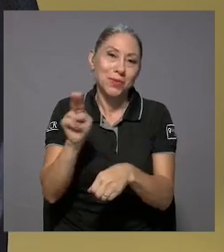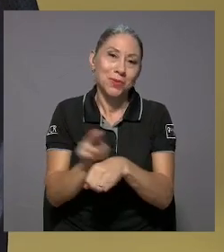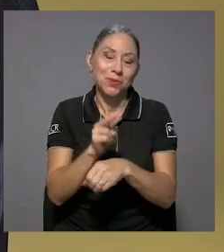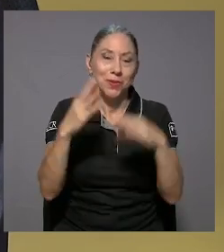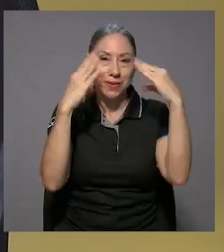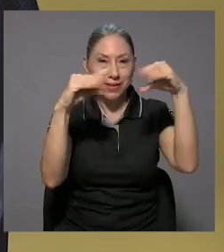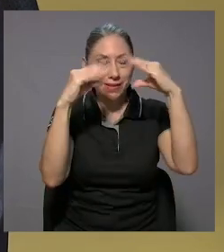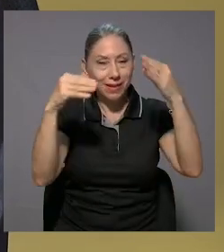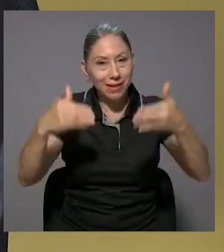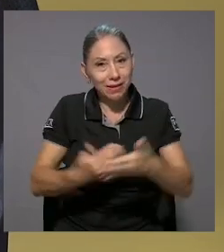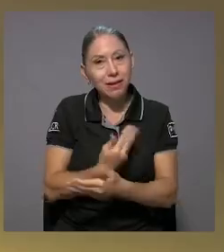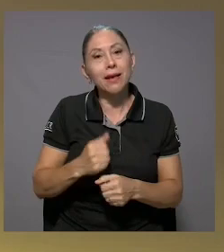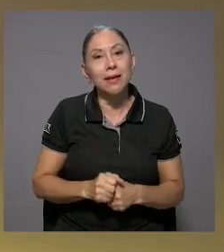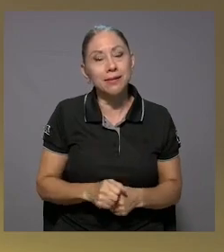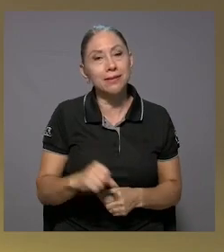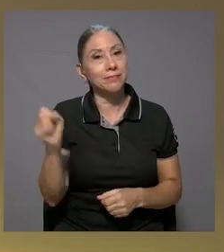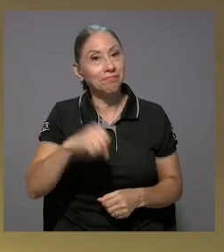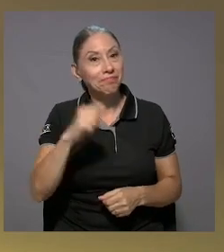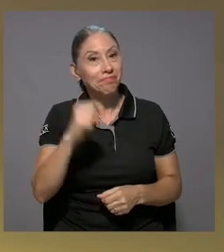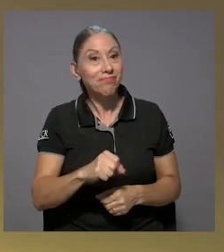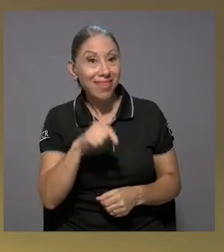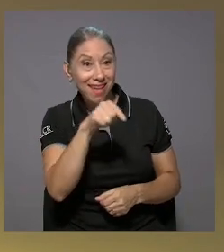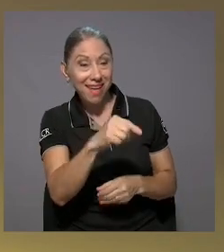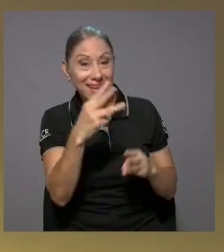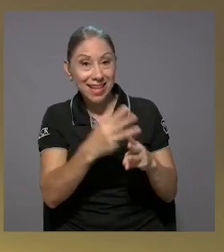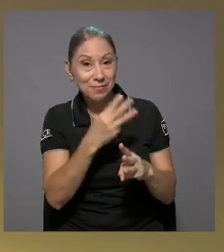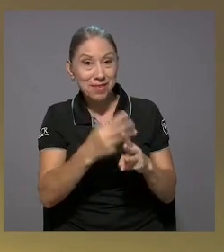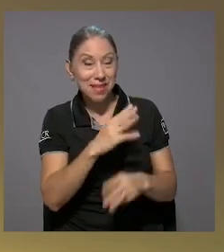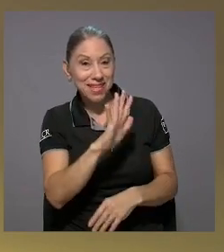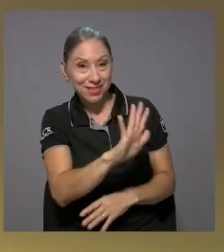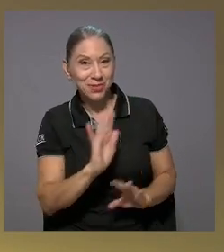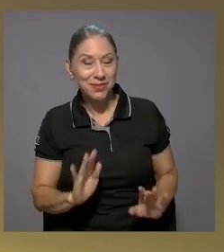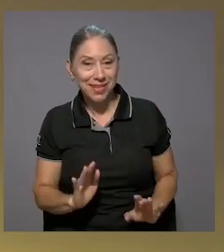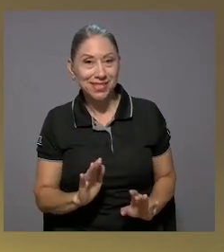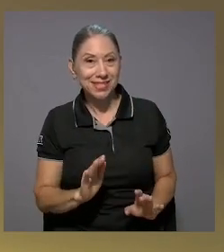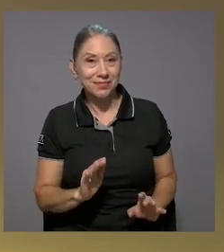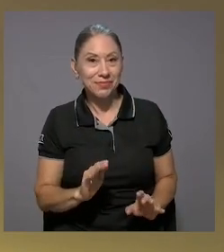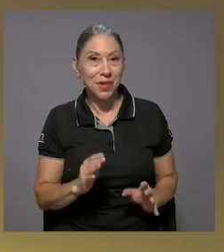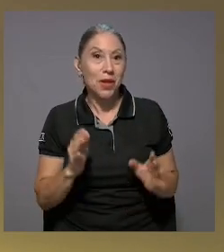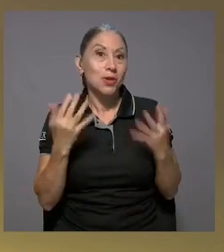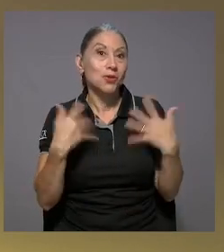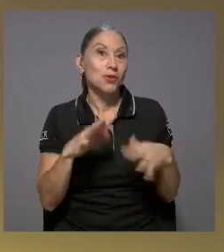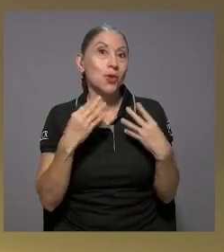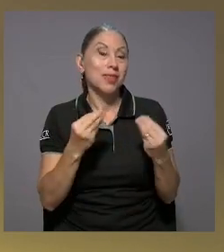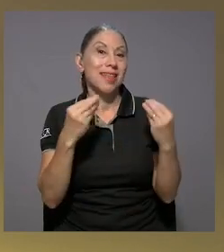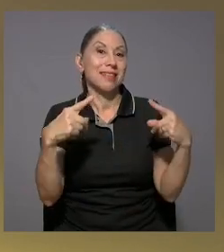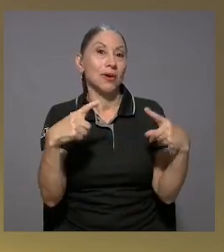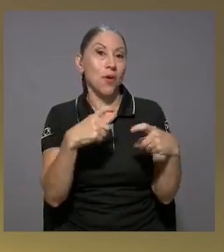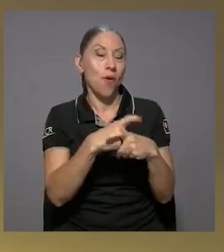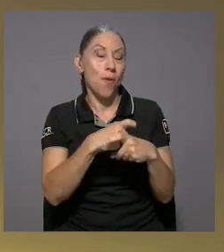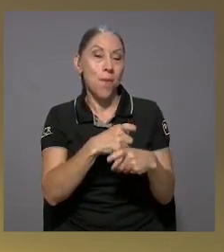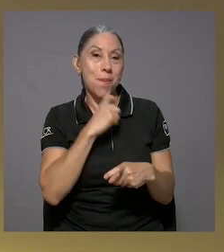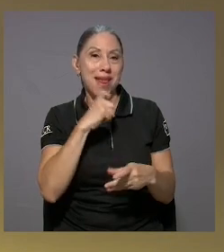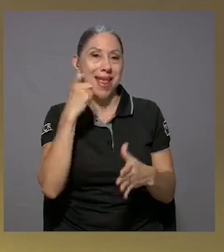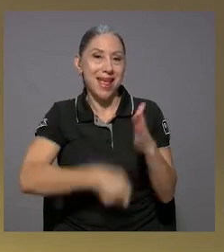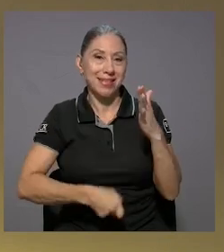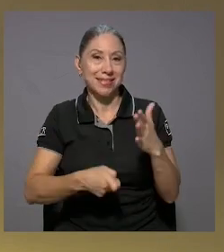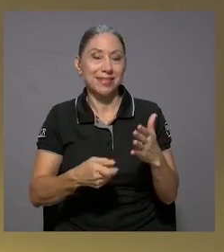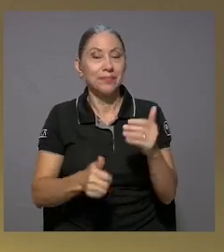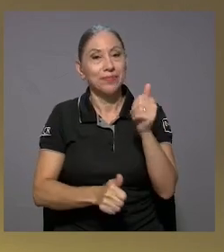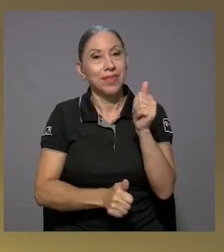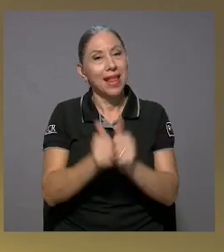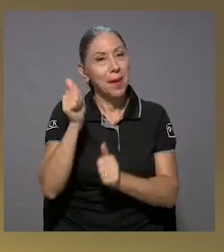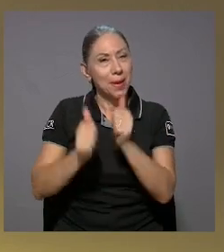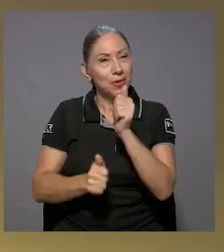uso de datos nuevos. Claro, y ahí las matemáticas suyas, es decir, son tan relativamente complejas que la